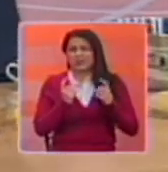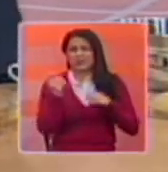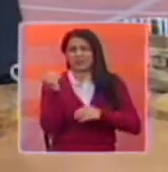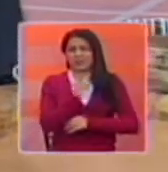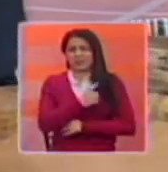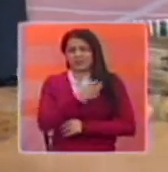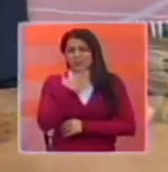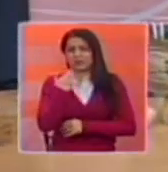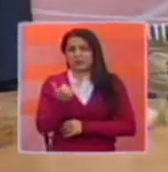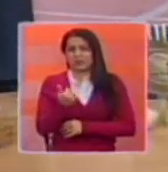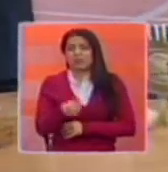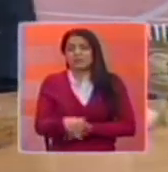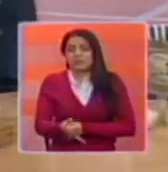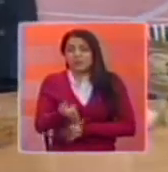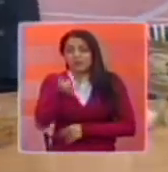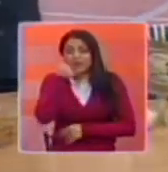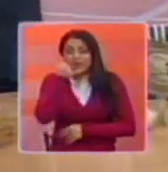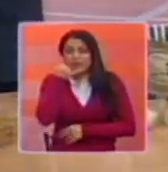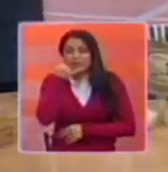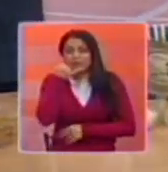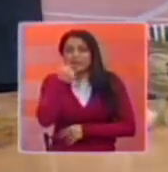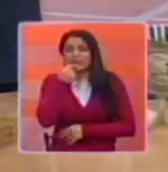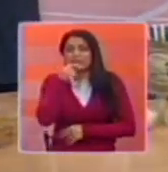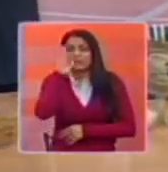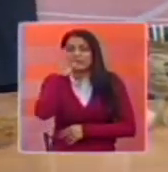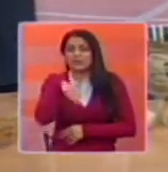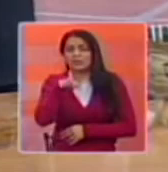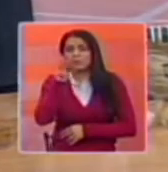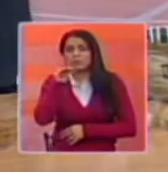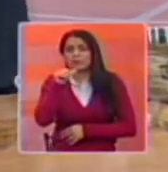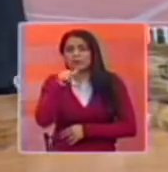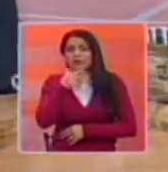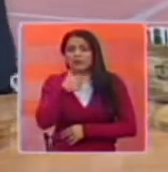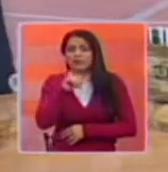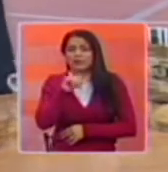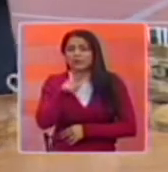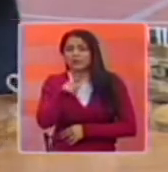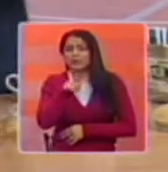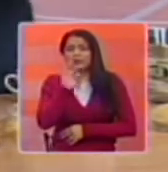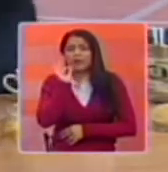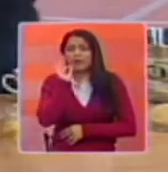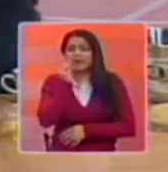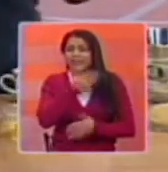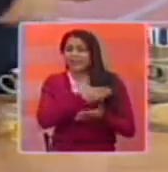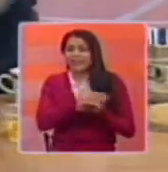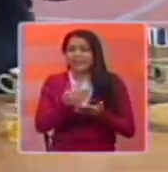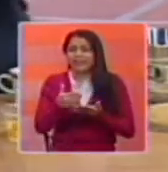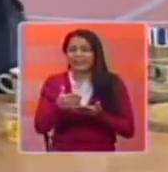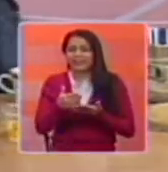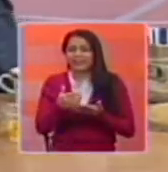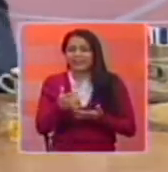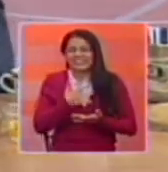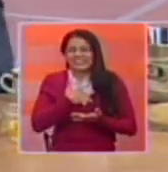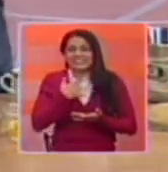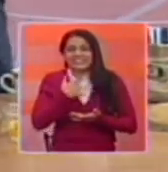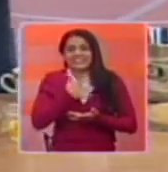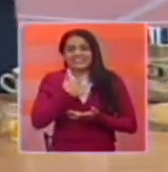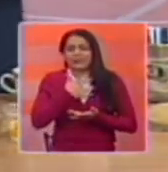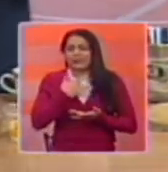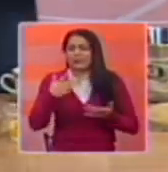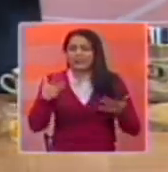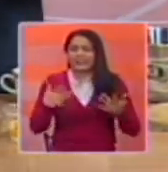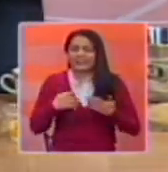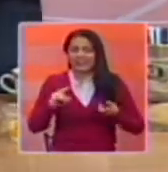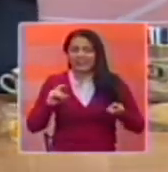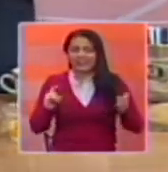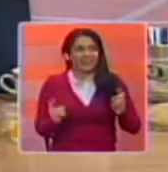por teléfono y me dicen, por decirte, Biachi, por ejemplo, qué rica su receta. Con eso ya me mata, con eso me deja feliz, con eso me cambia